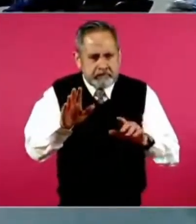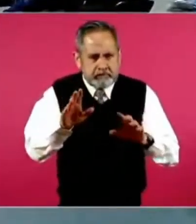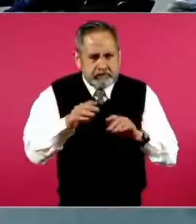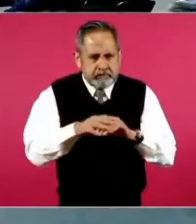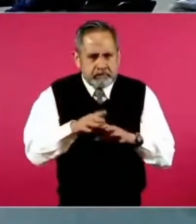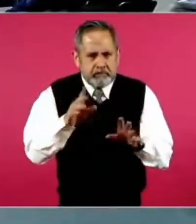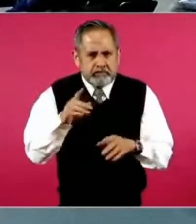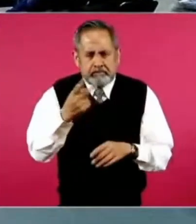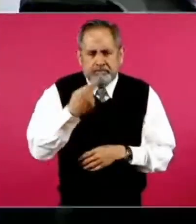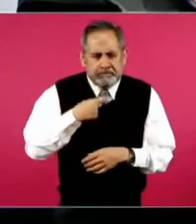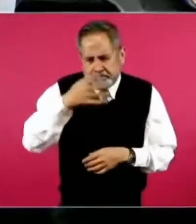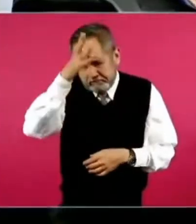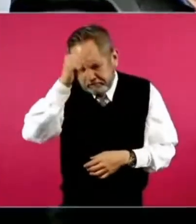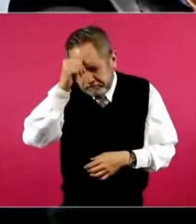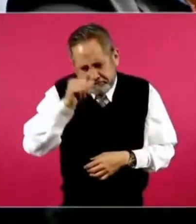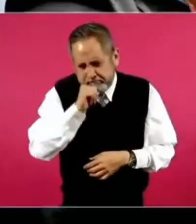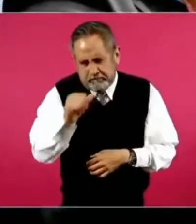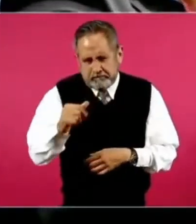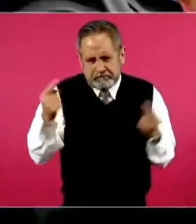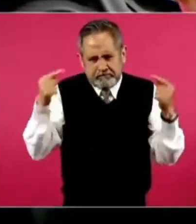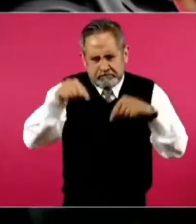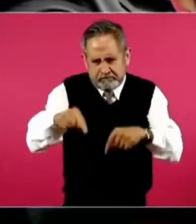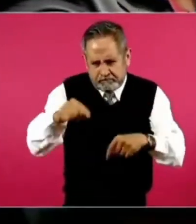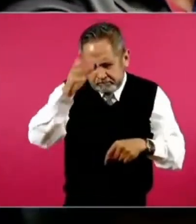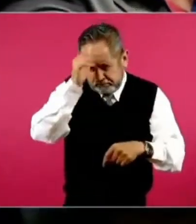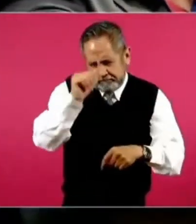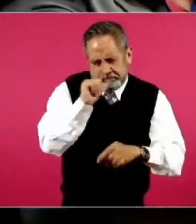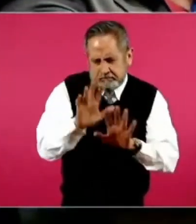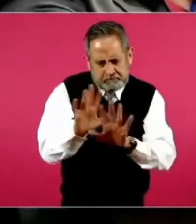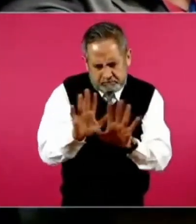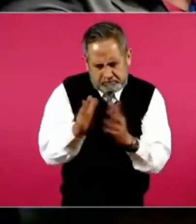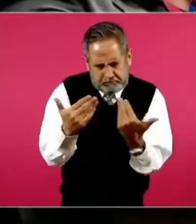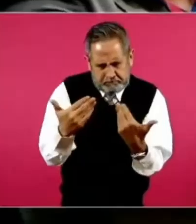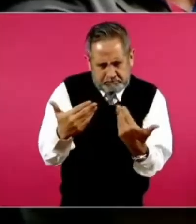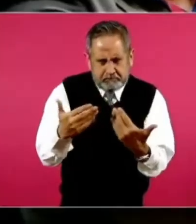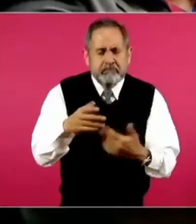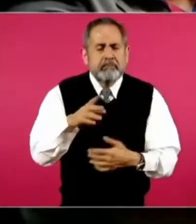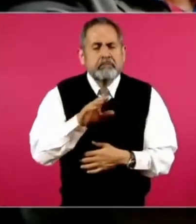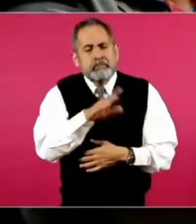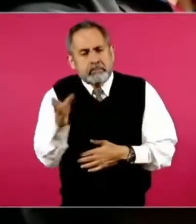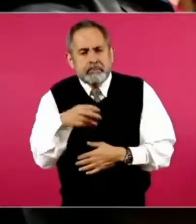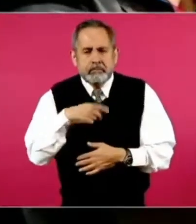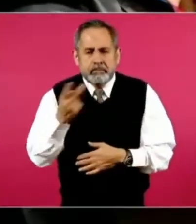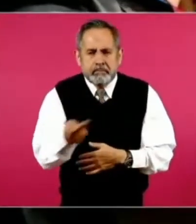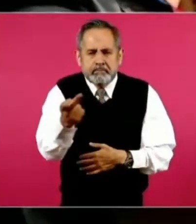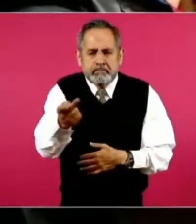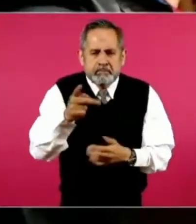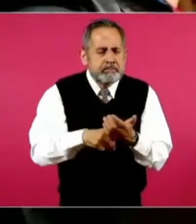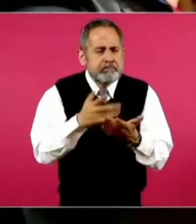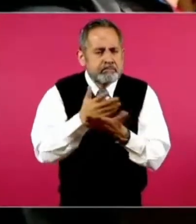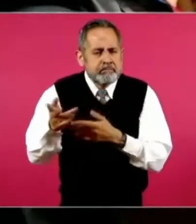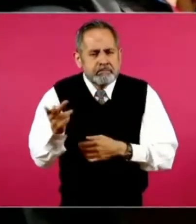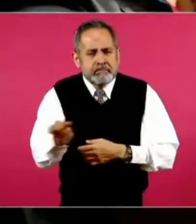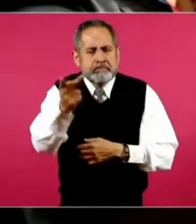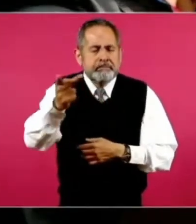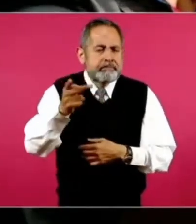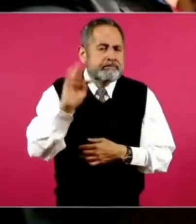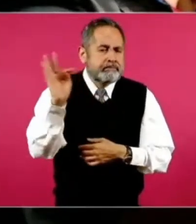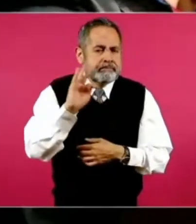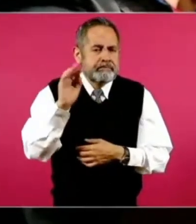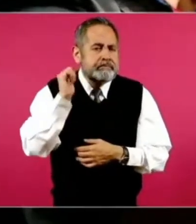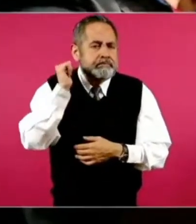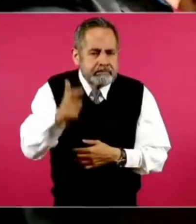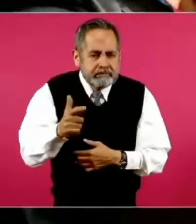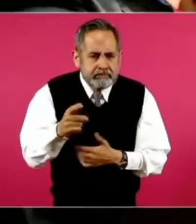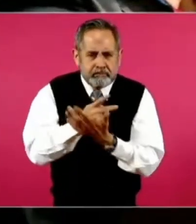vayamos a llegar a coincidir en esta parte, le preguntaría entonces, presidente, si hay